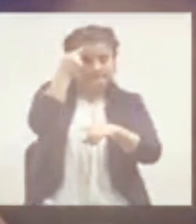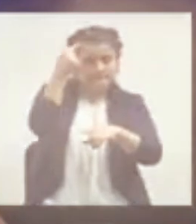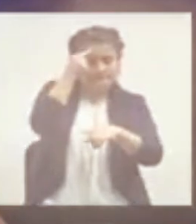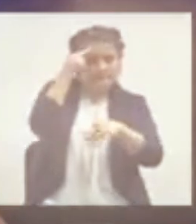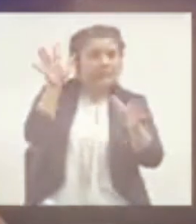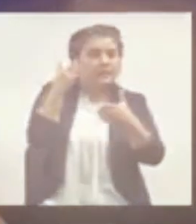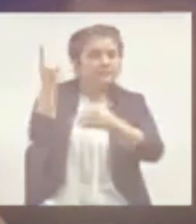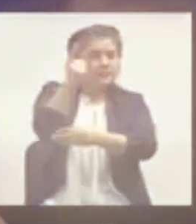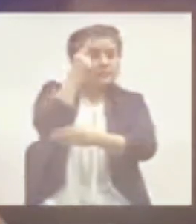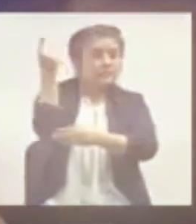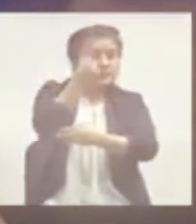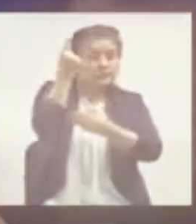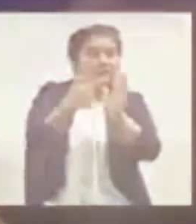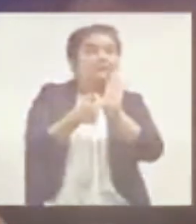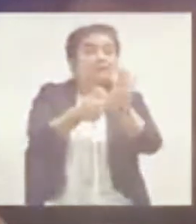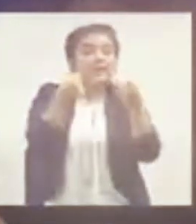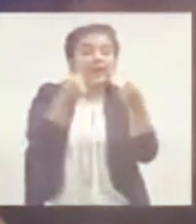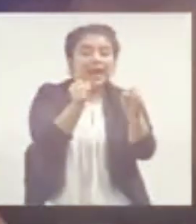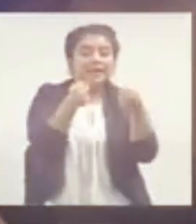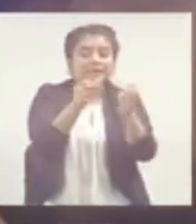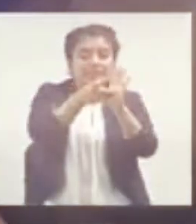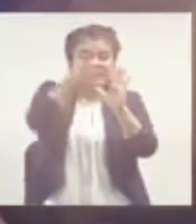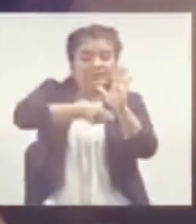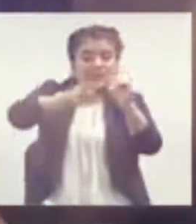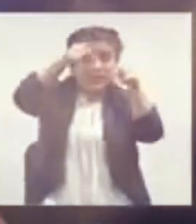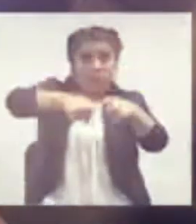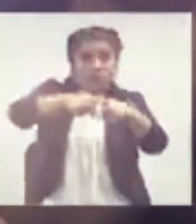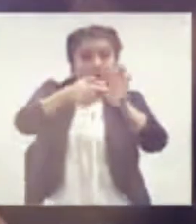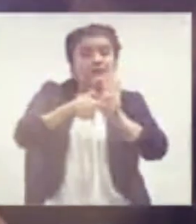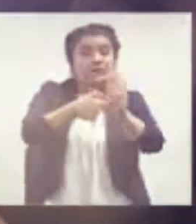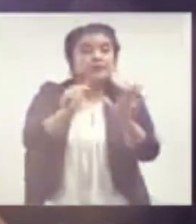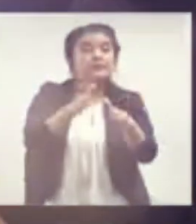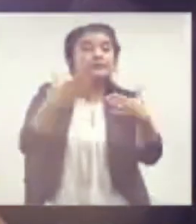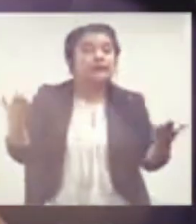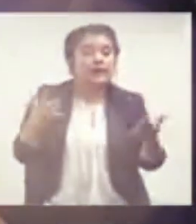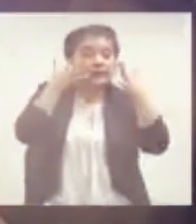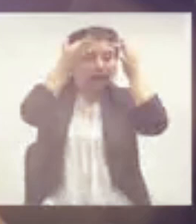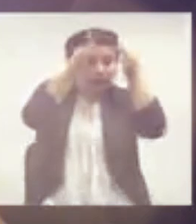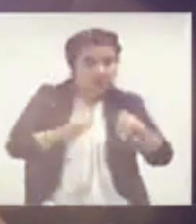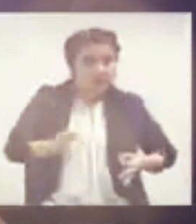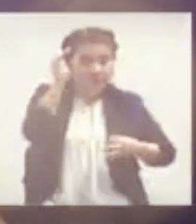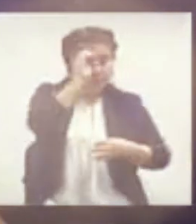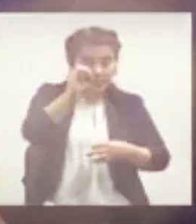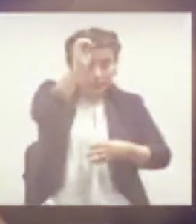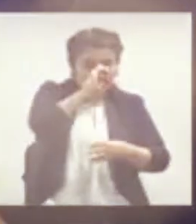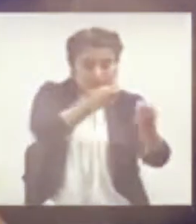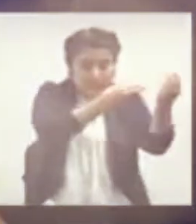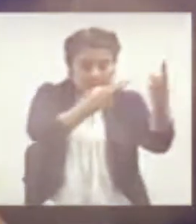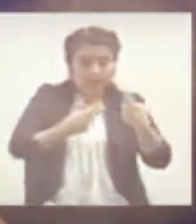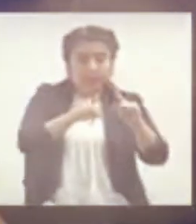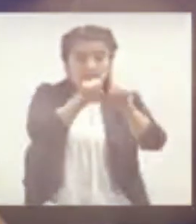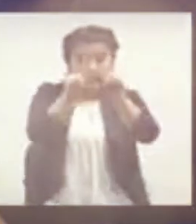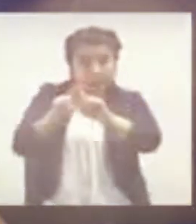poder llevar a hacer el dictamen que hoy estamos presentando era la consideración de las opiniones recibidas por las